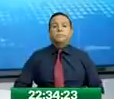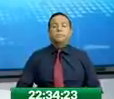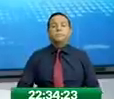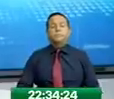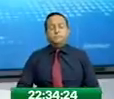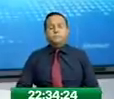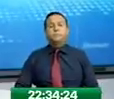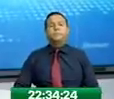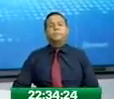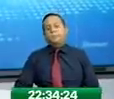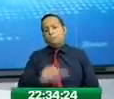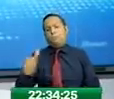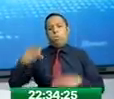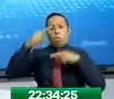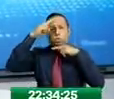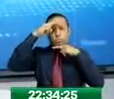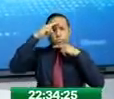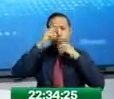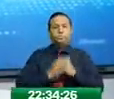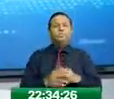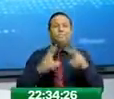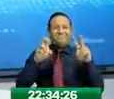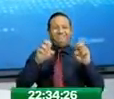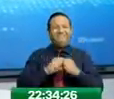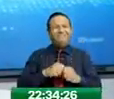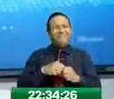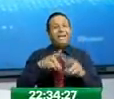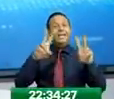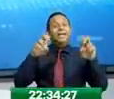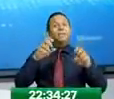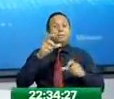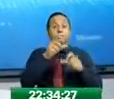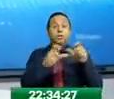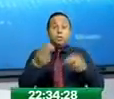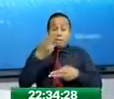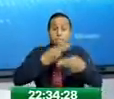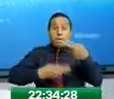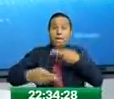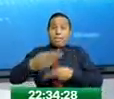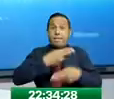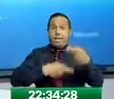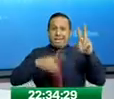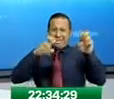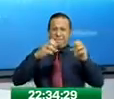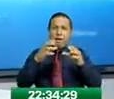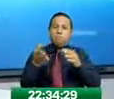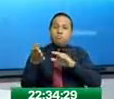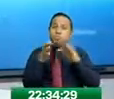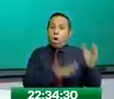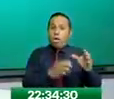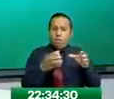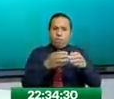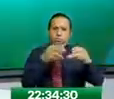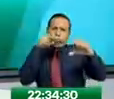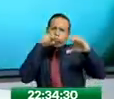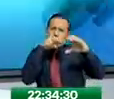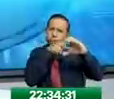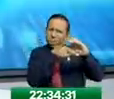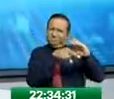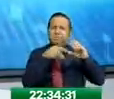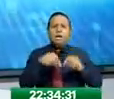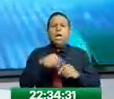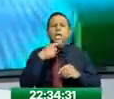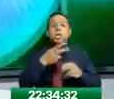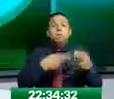En otras noticias, los propietarios de funerarias que brindaron servicios exequiales durante los 2 primeros meses de la emergencia sanitaria en